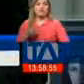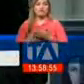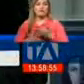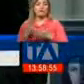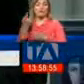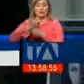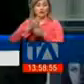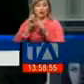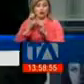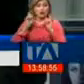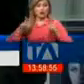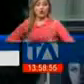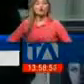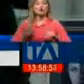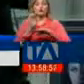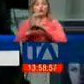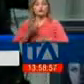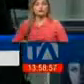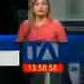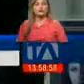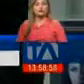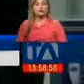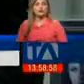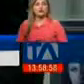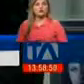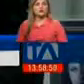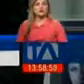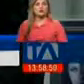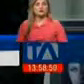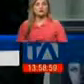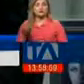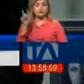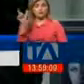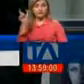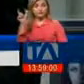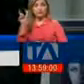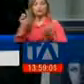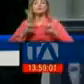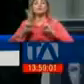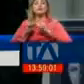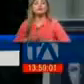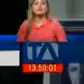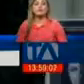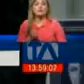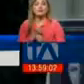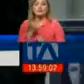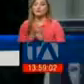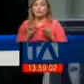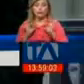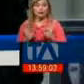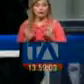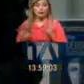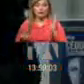del sistema de salud pública del país. Adicionalmente, con este documento podemos efectivamente hacer un gran trabajo